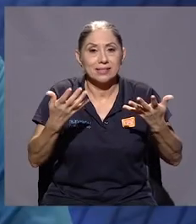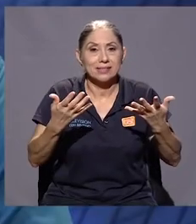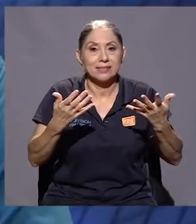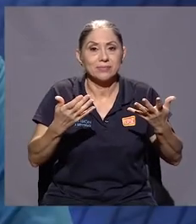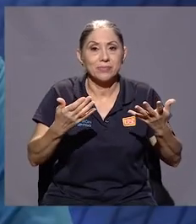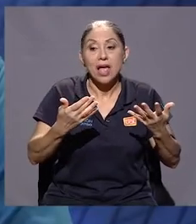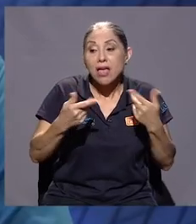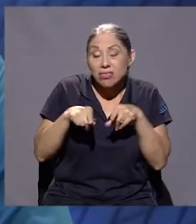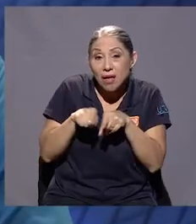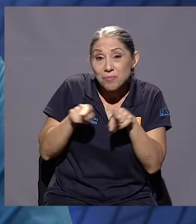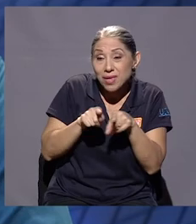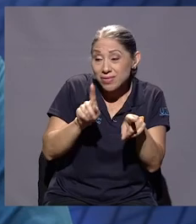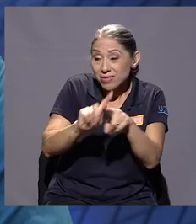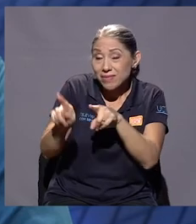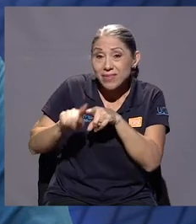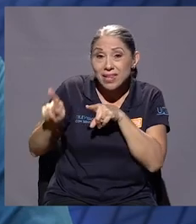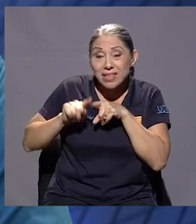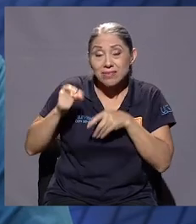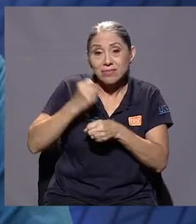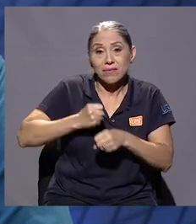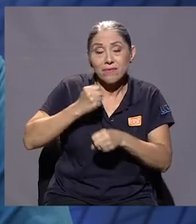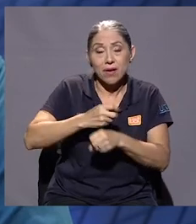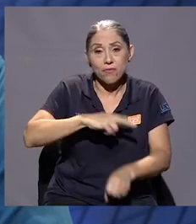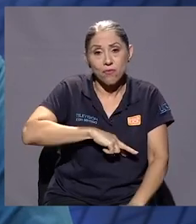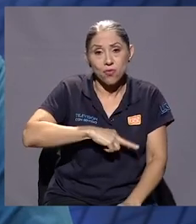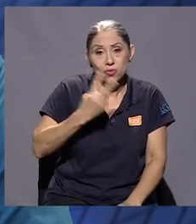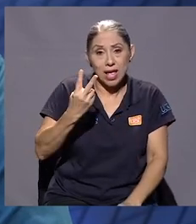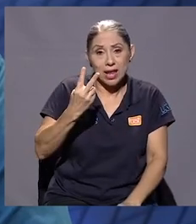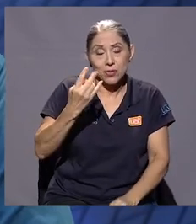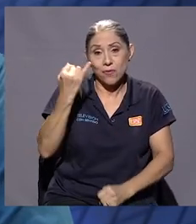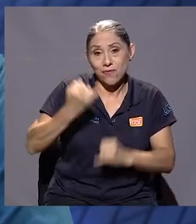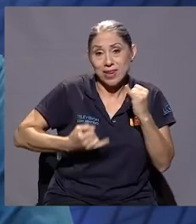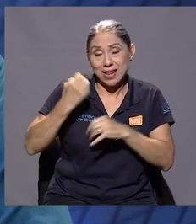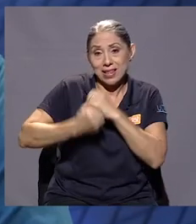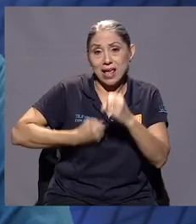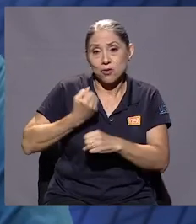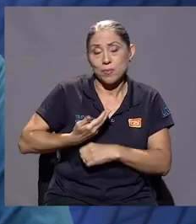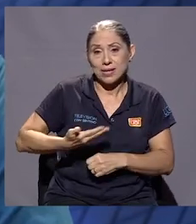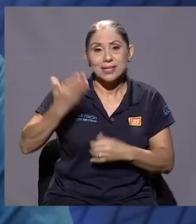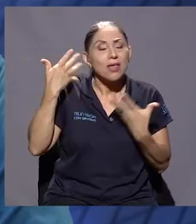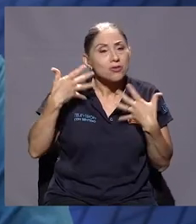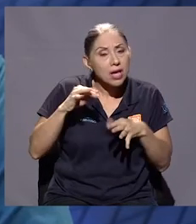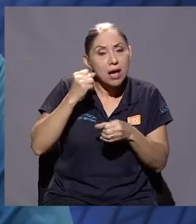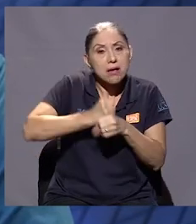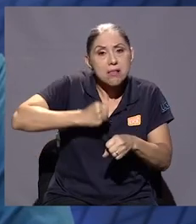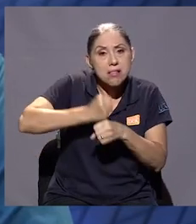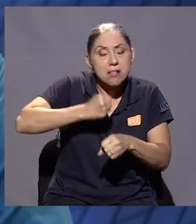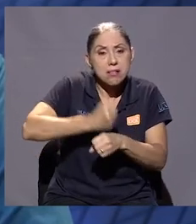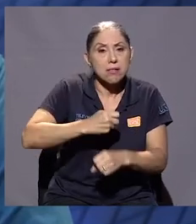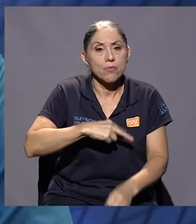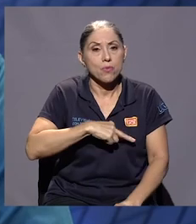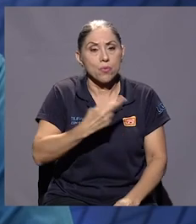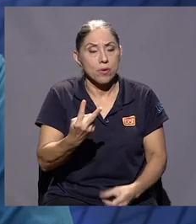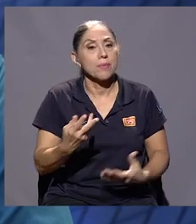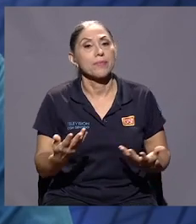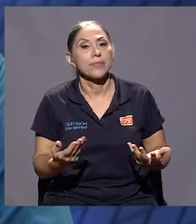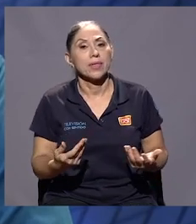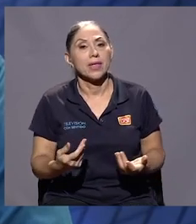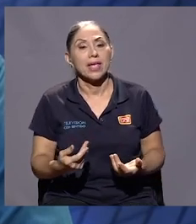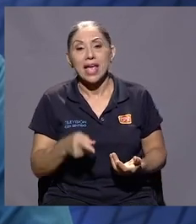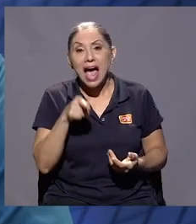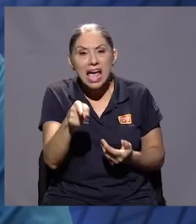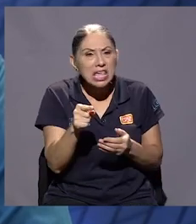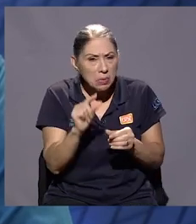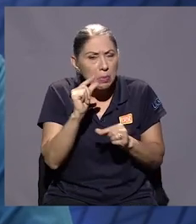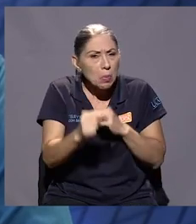también tenemos actividad de voluntariado y ahí poco a poco digamos estamos retomando la presencialidad